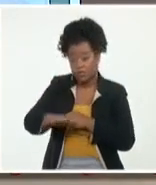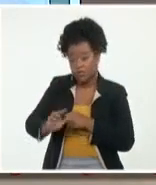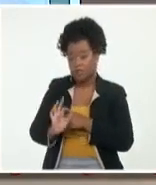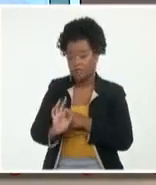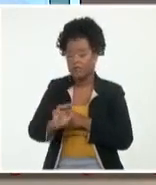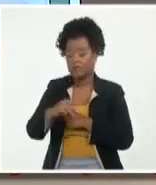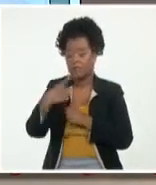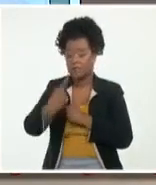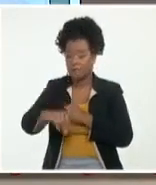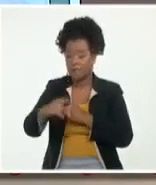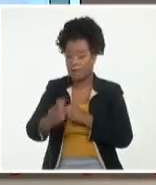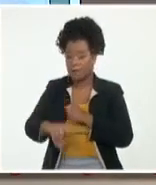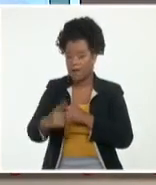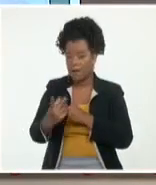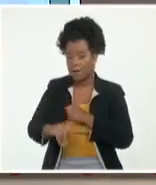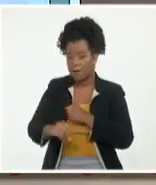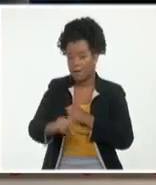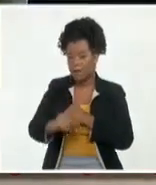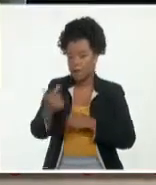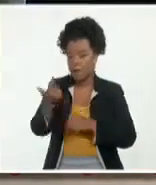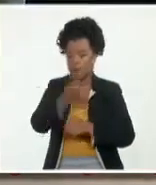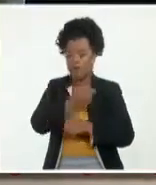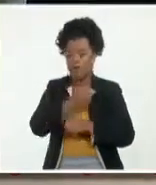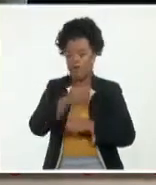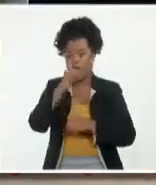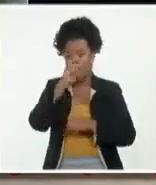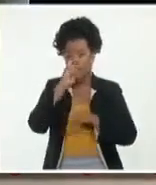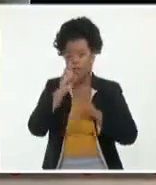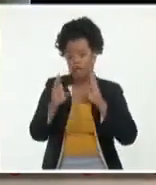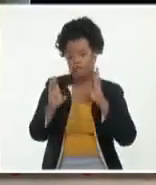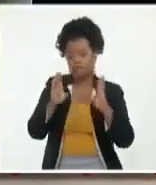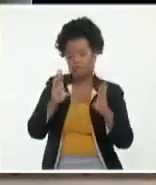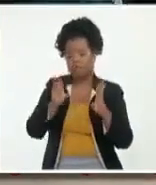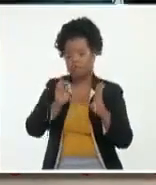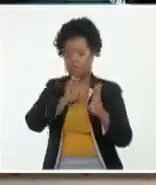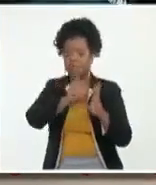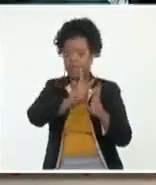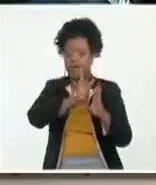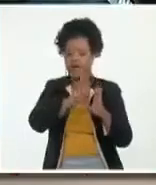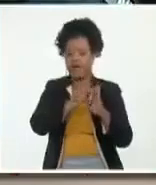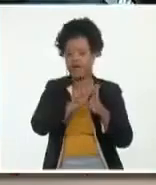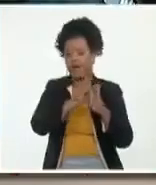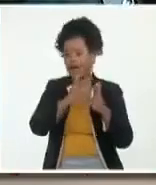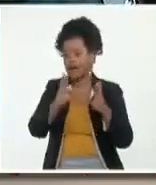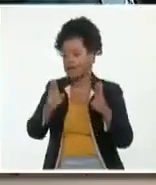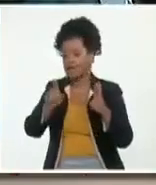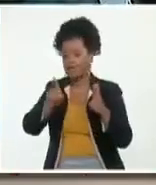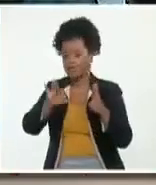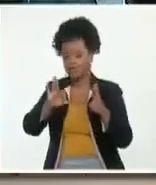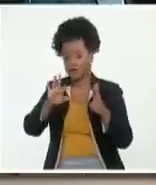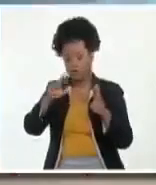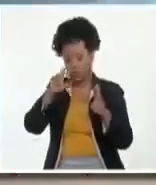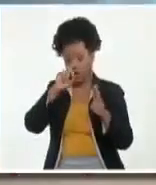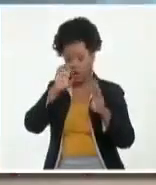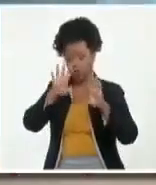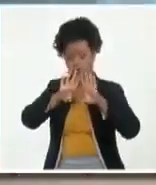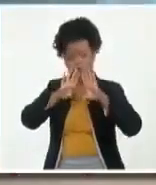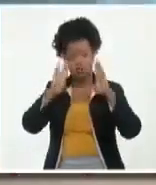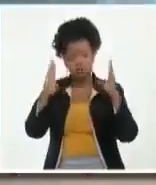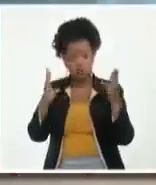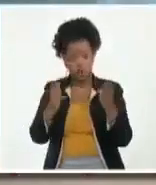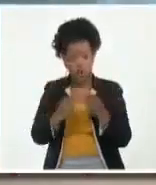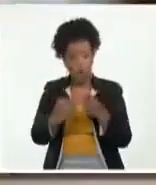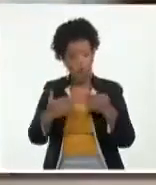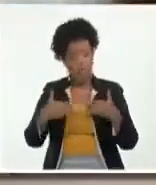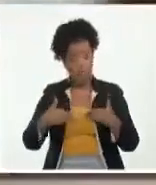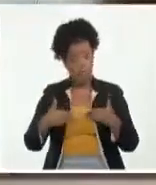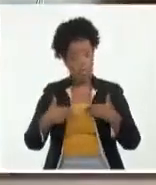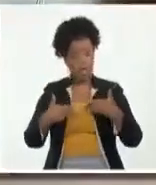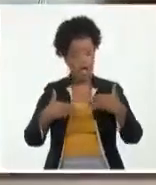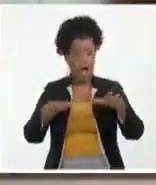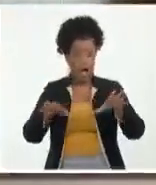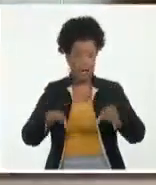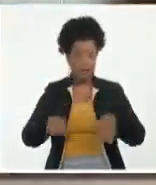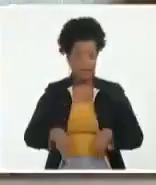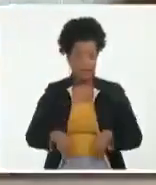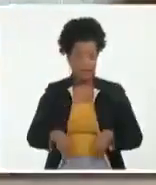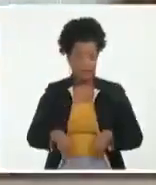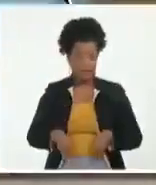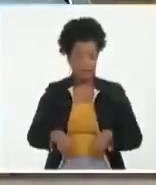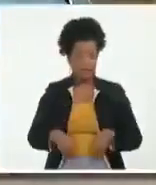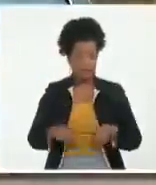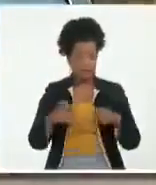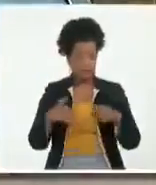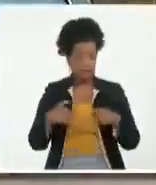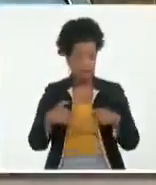ensayo, con edades comprendidas entre 3 y 18 años. Todos ellos voluntarios. Y enfatizo en esa